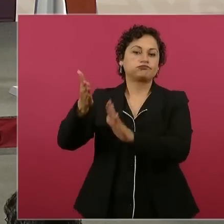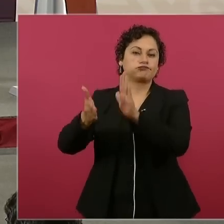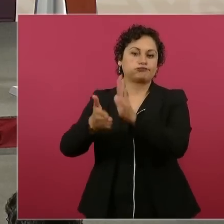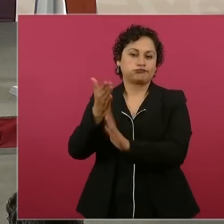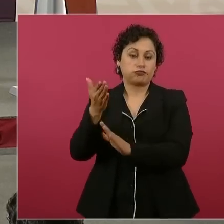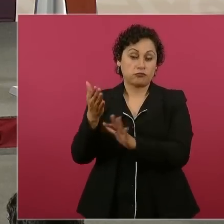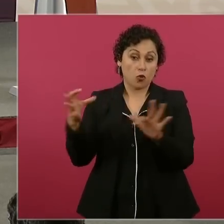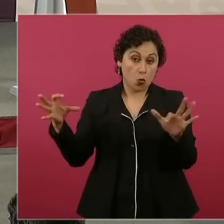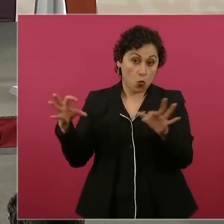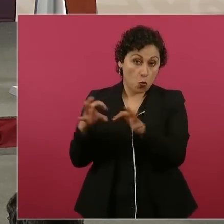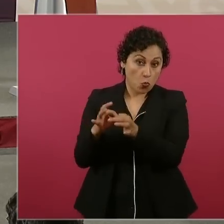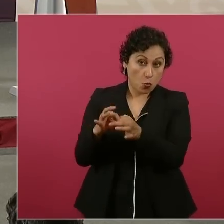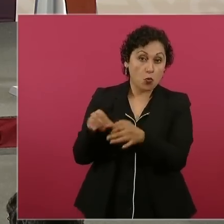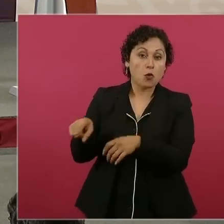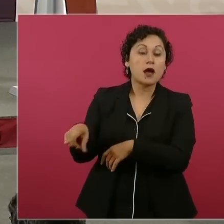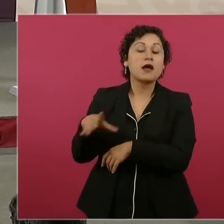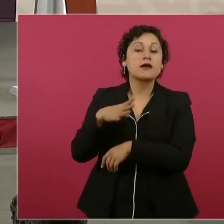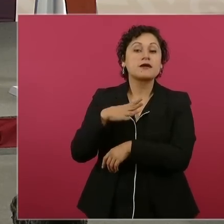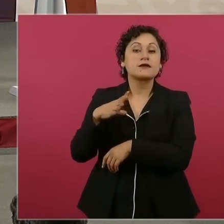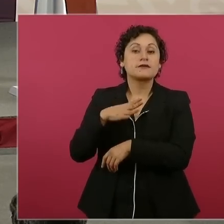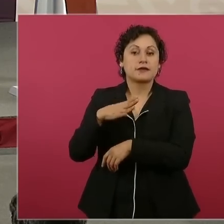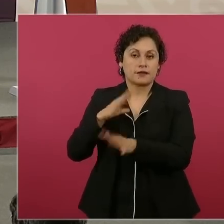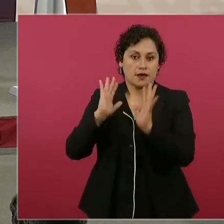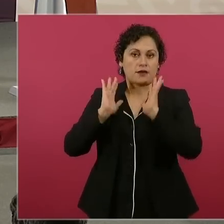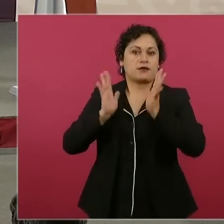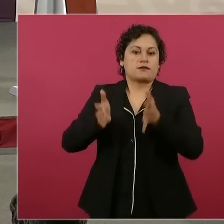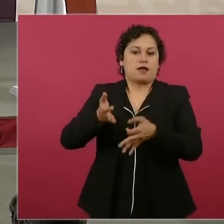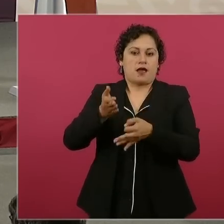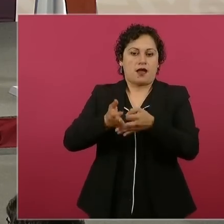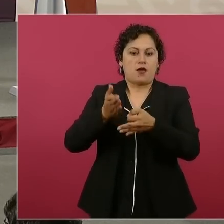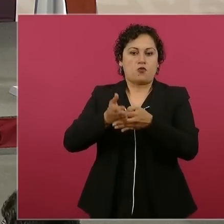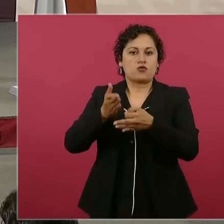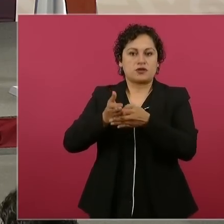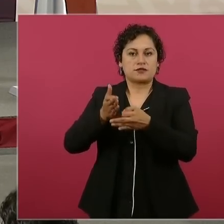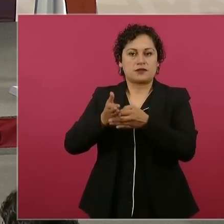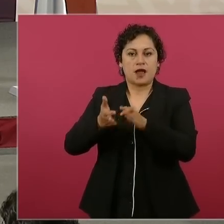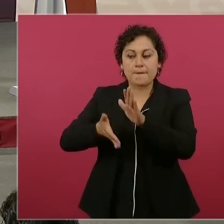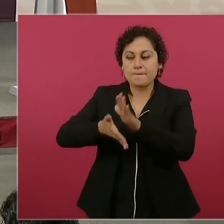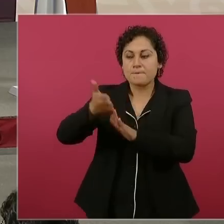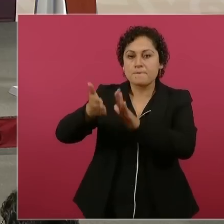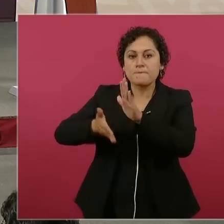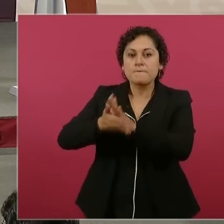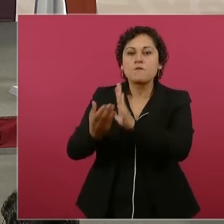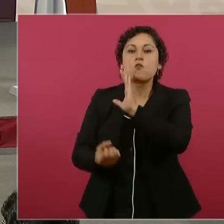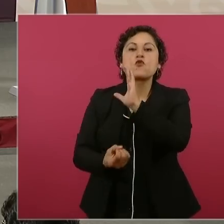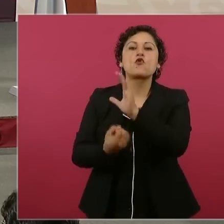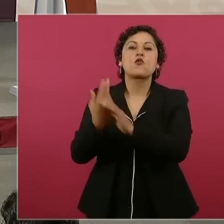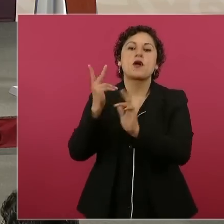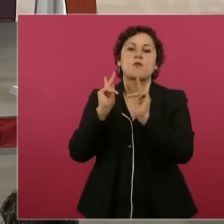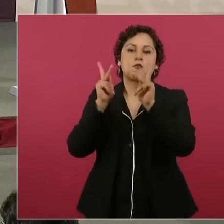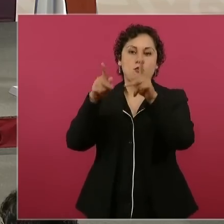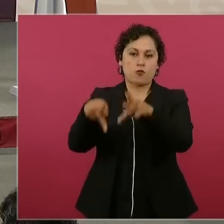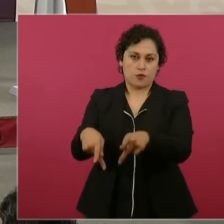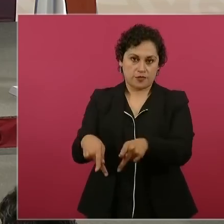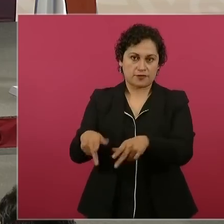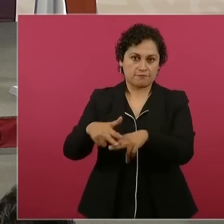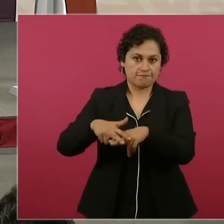trazo, y ya se está avanzando para poner el nuevo puente.